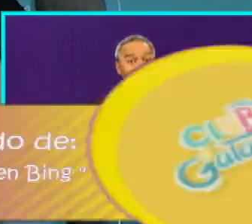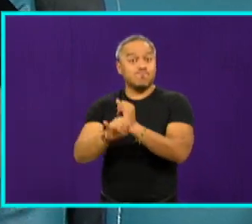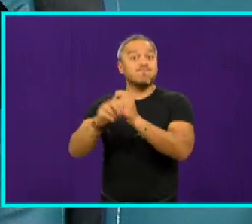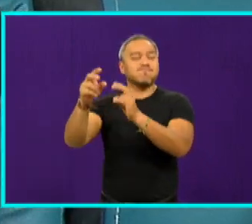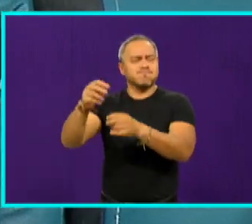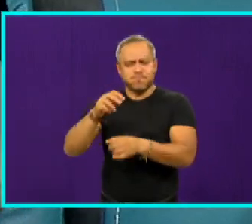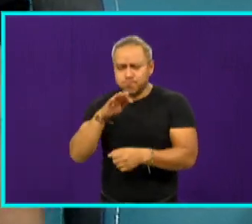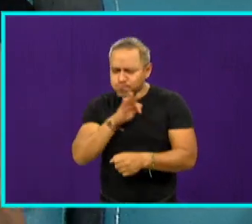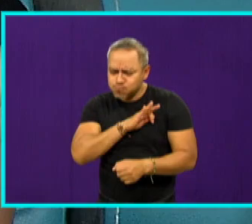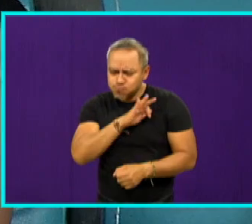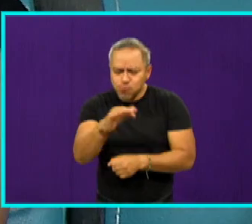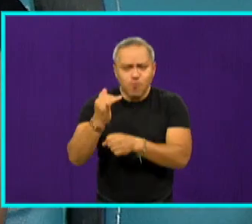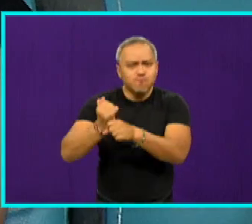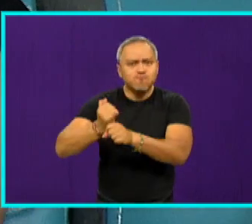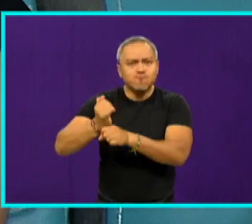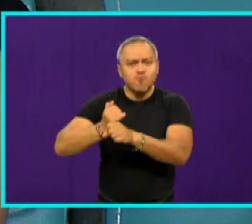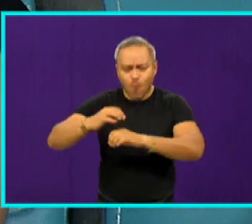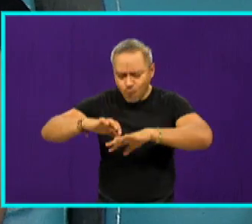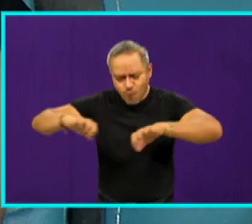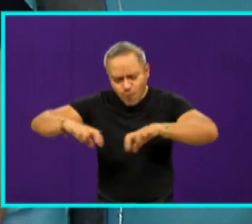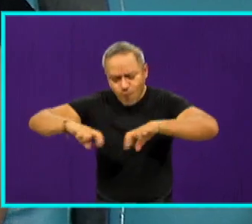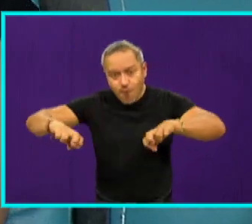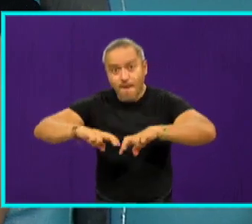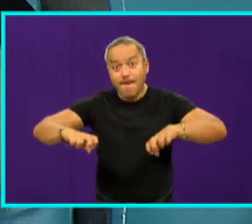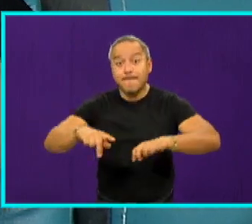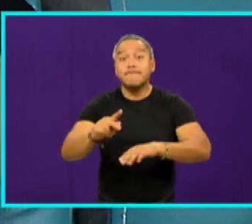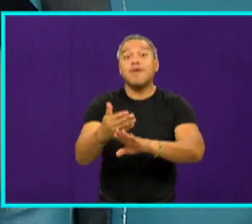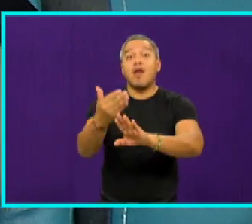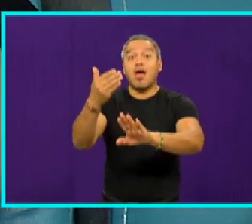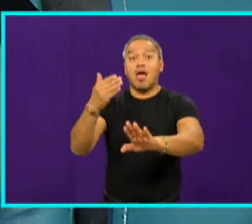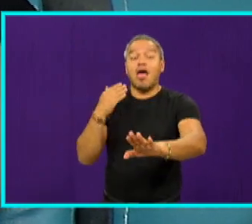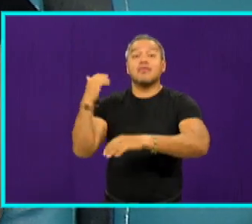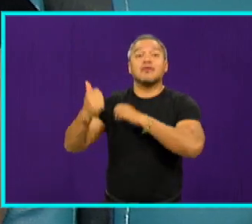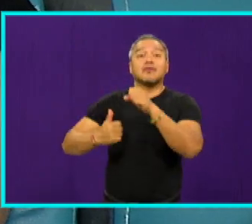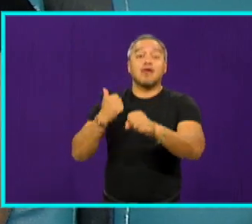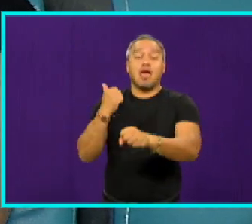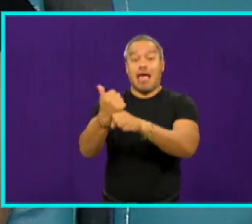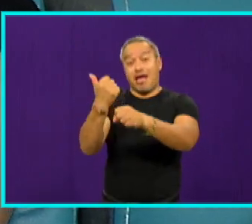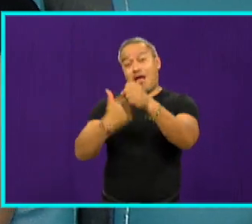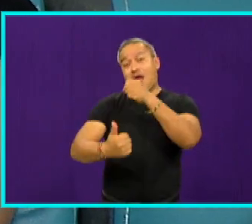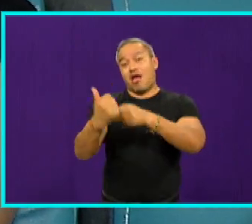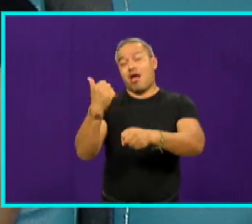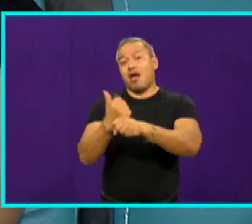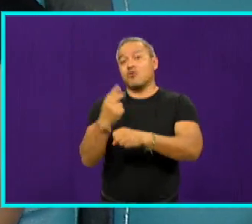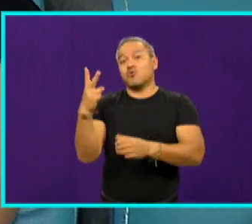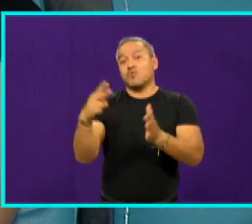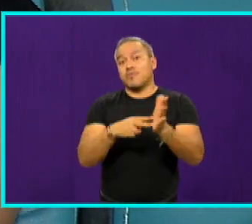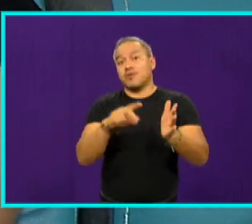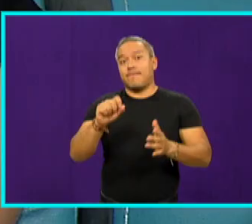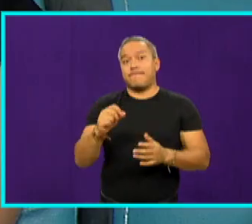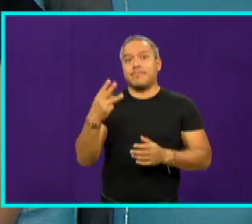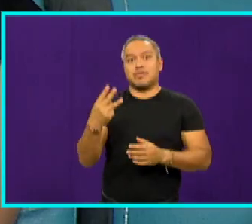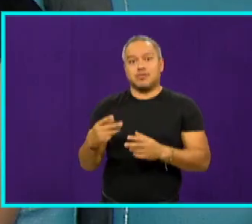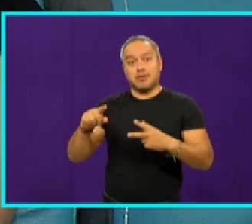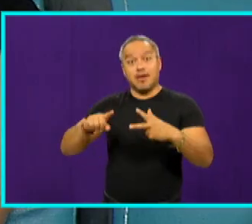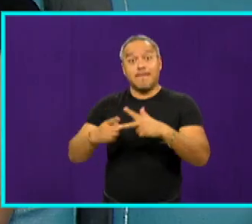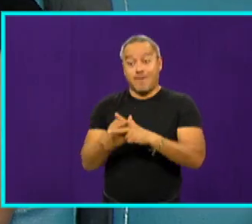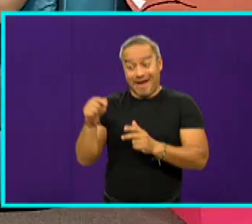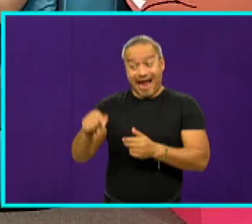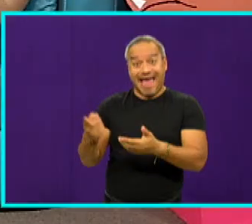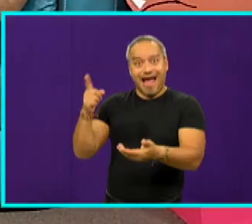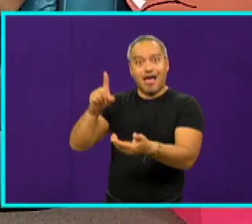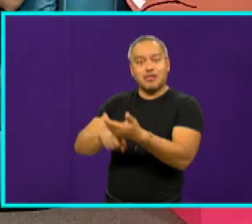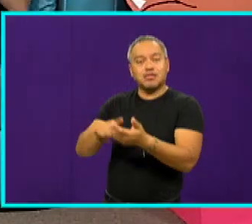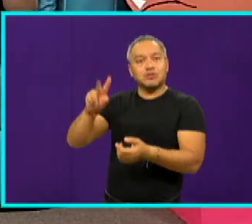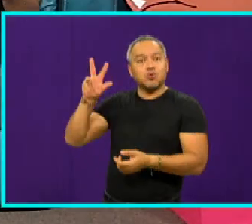que desde el año pasado, en febrero del 2023, se lanzó un apartado especial de inteligencia artificial.